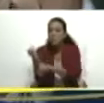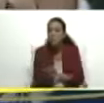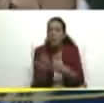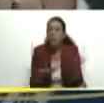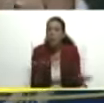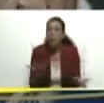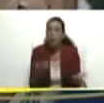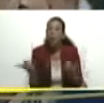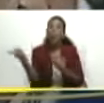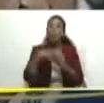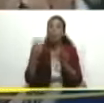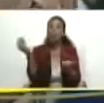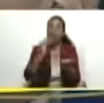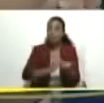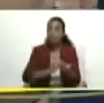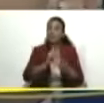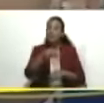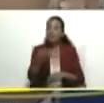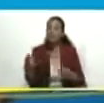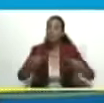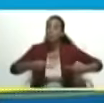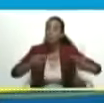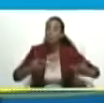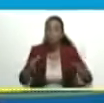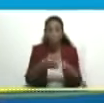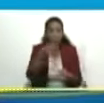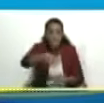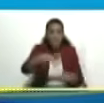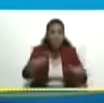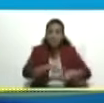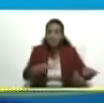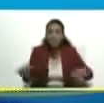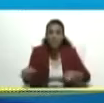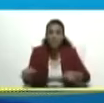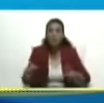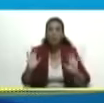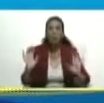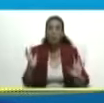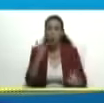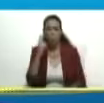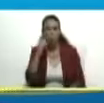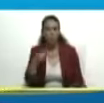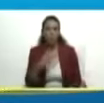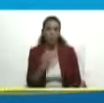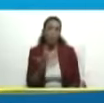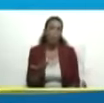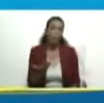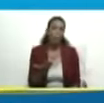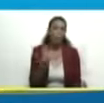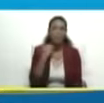Se retoma mañana, ¿verdad? ¿Hoy mismo? Ah, pero yo estoy bien pelado.